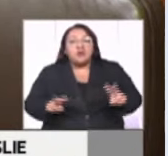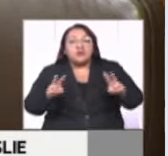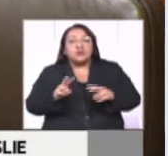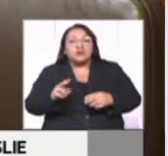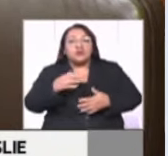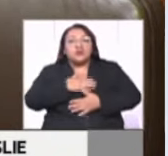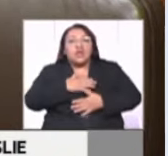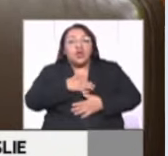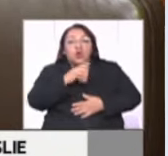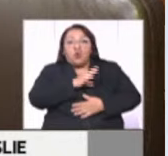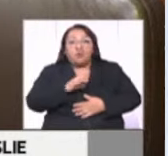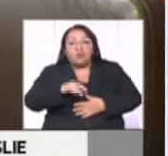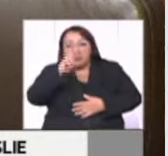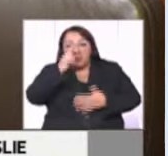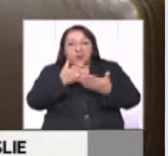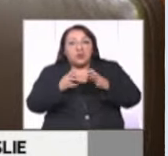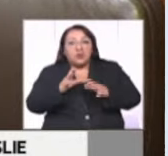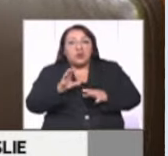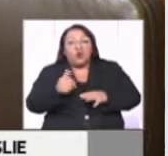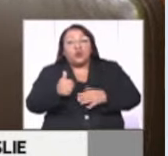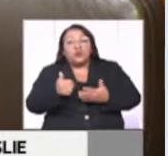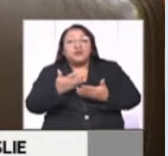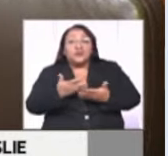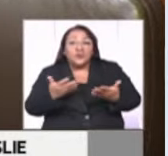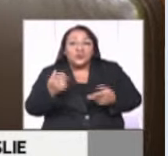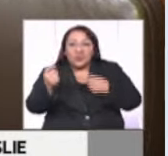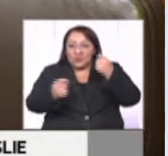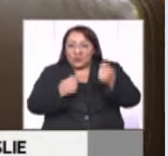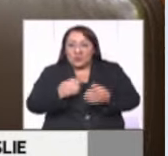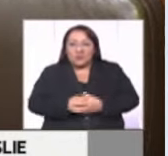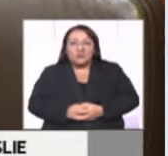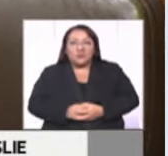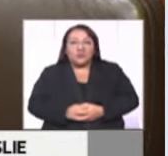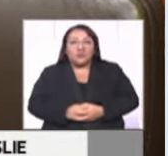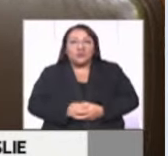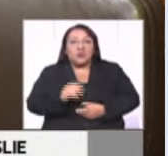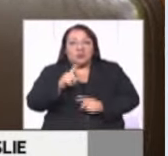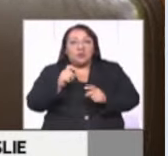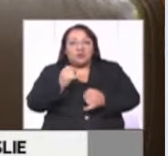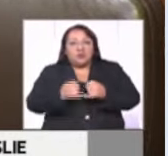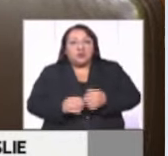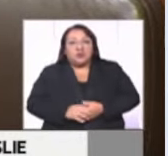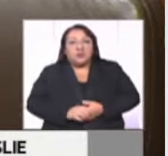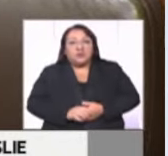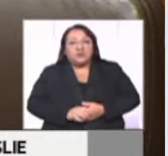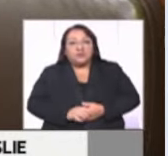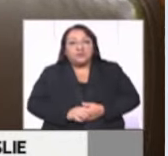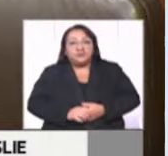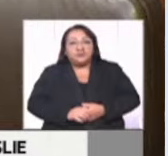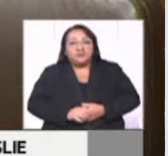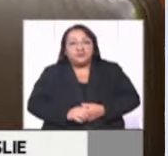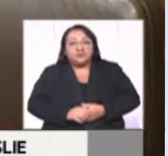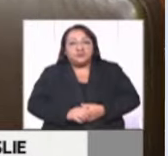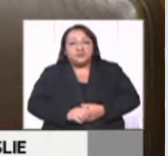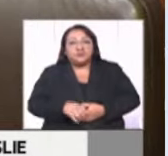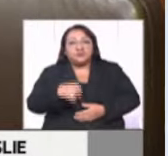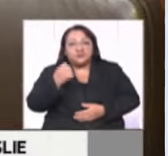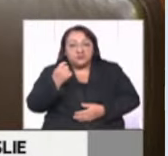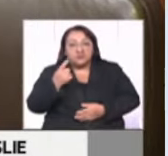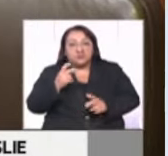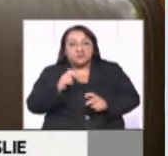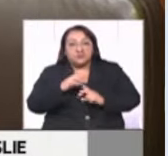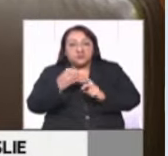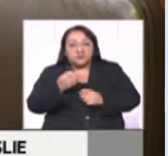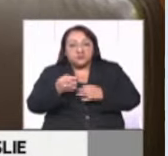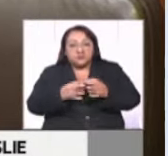patrimonial, permitan aperturar otras rutas de turismo. Y una pregunta final que creo que hay que hacerse para quienes, entiendo, el Ministerio de Cultura ha